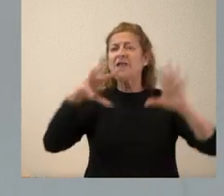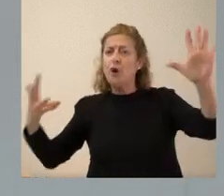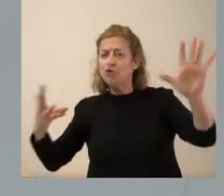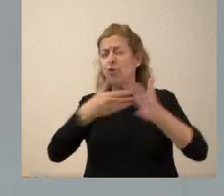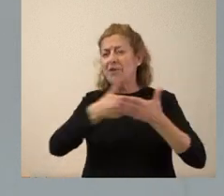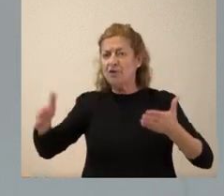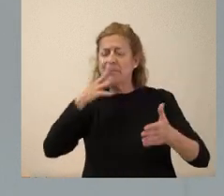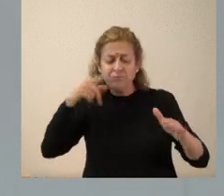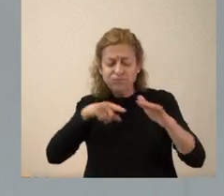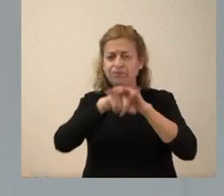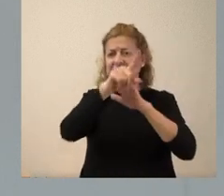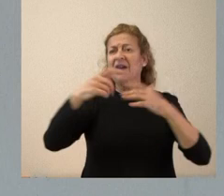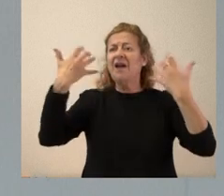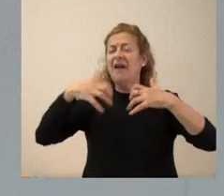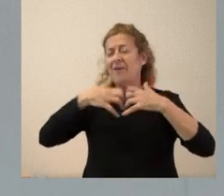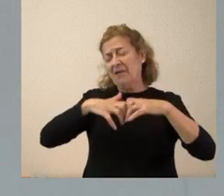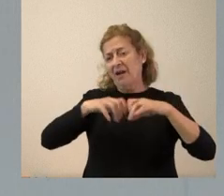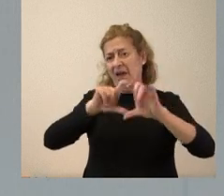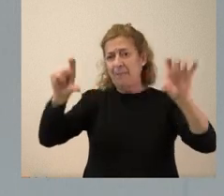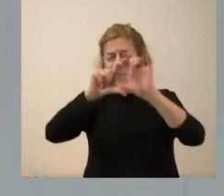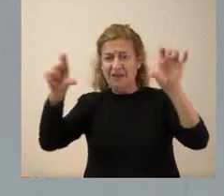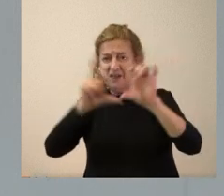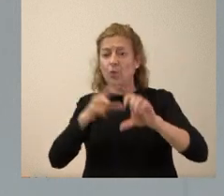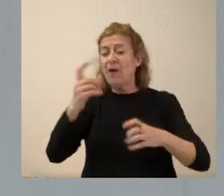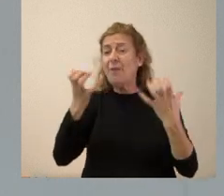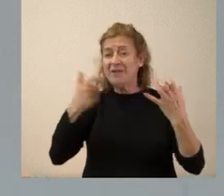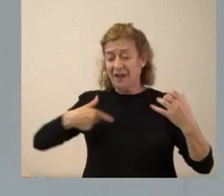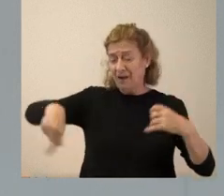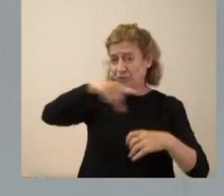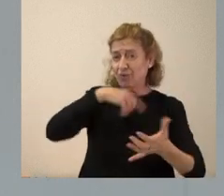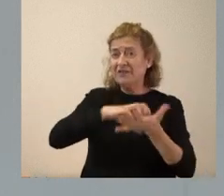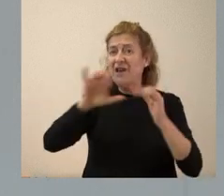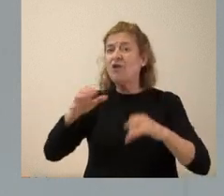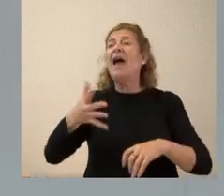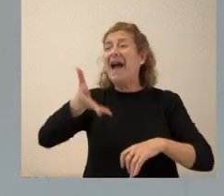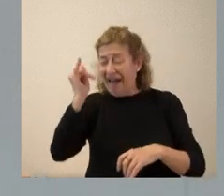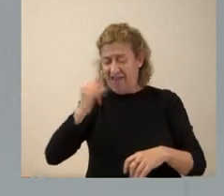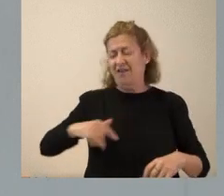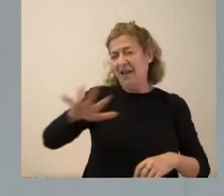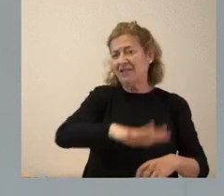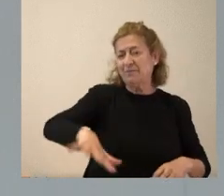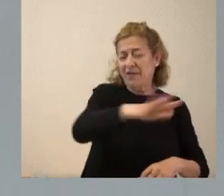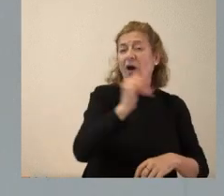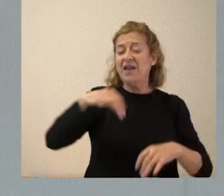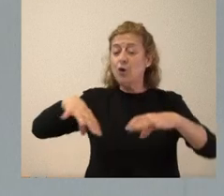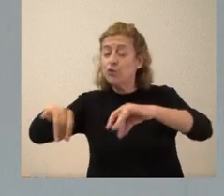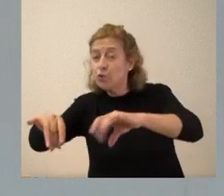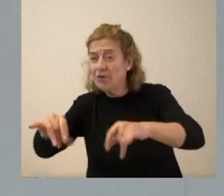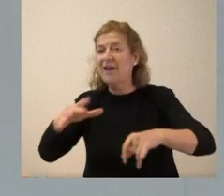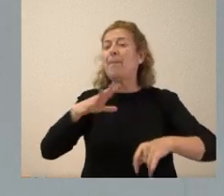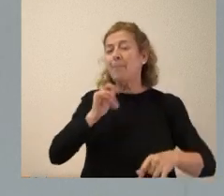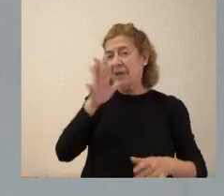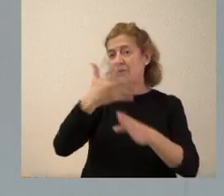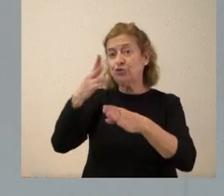empresarial una de las principales ventajas cointivas de nuestra comunidad Autónoma es la disposición de espacio de territorio de suelo empresarial de alta calidad